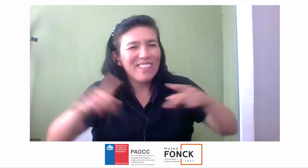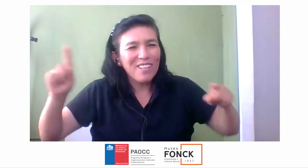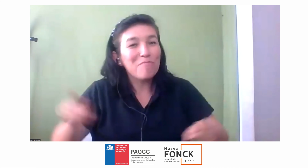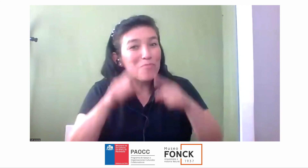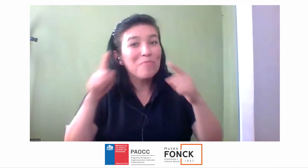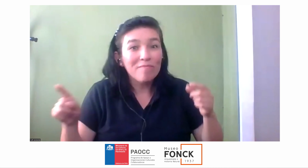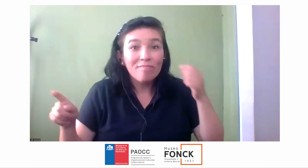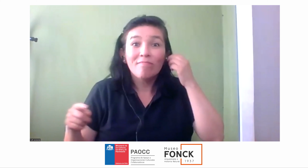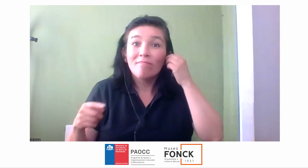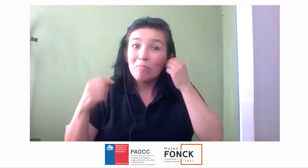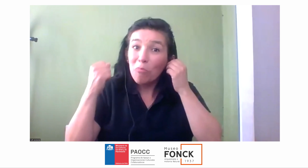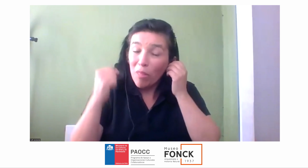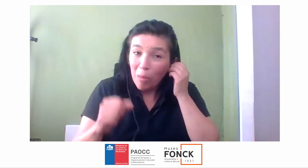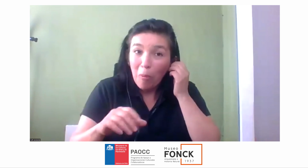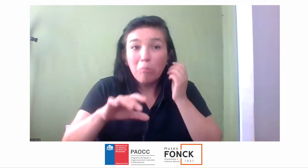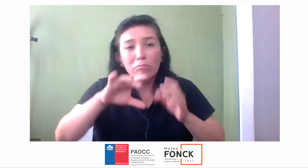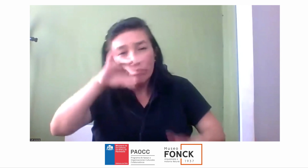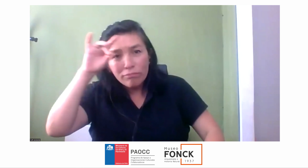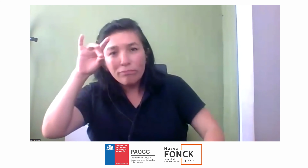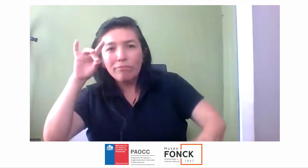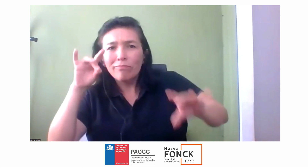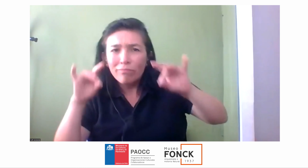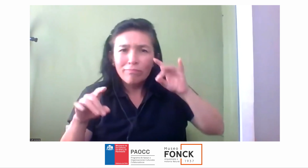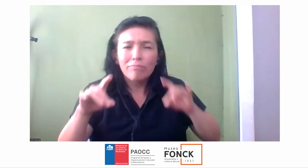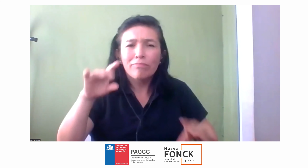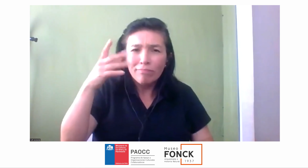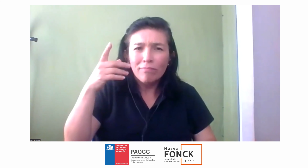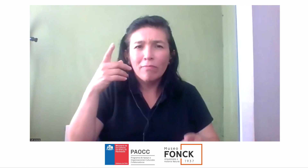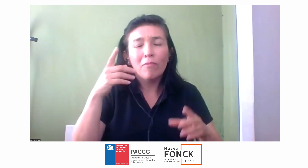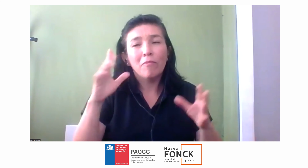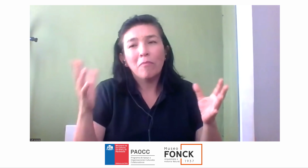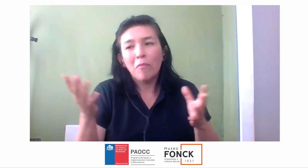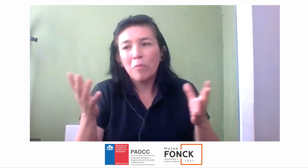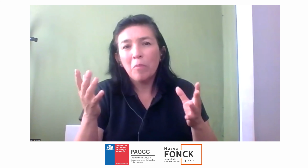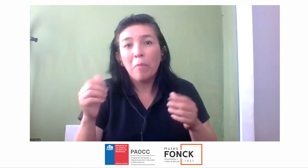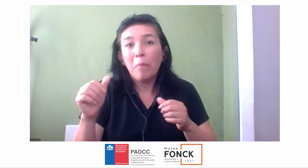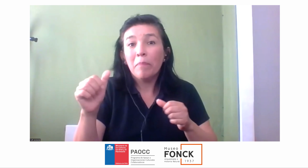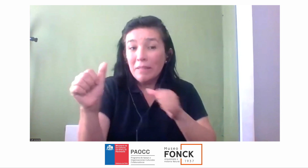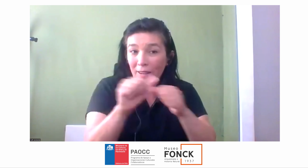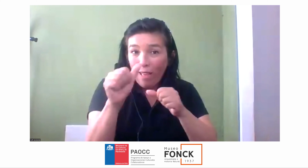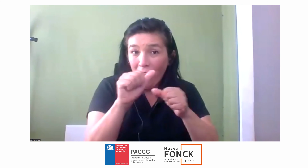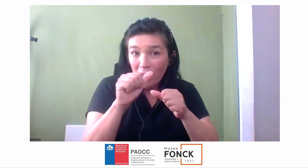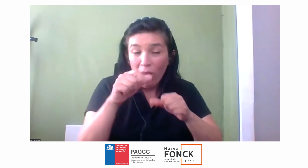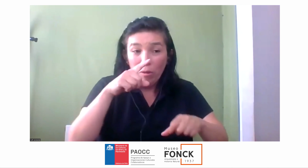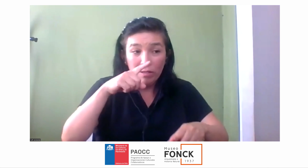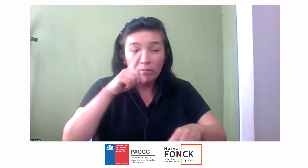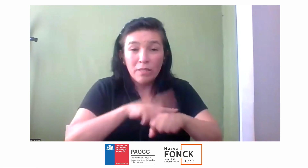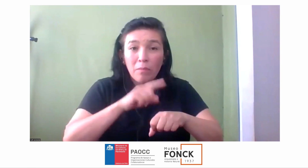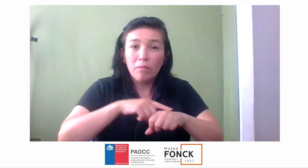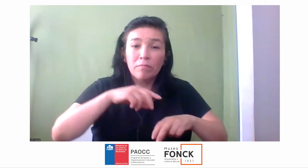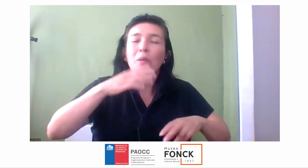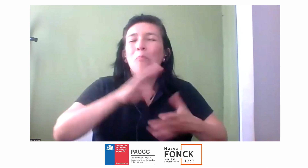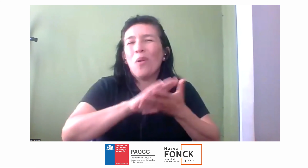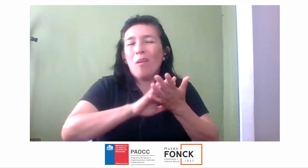así, también podemos encontrar quizás en un modo quizás más cercano en el tiempo, excavaciones que se hicieron,